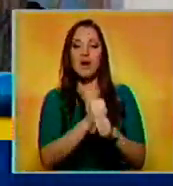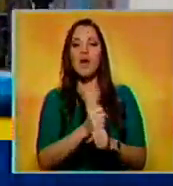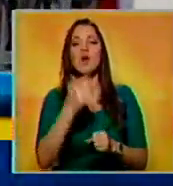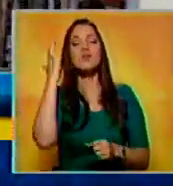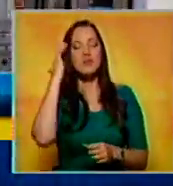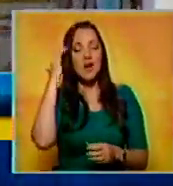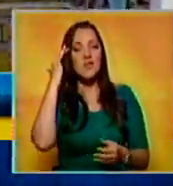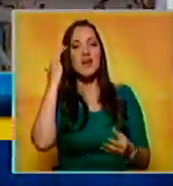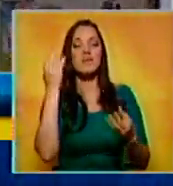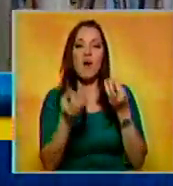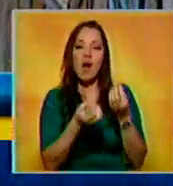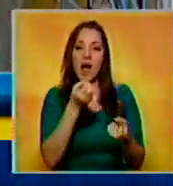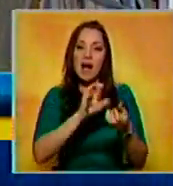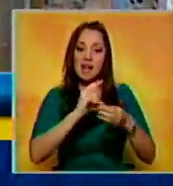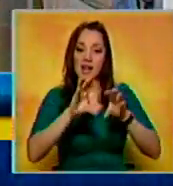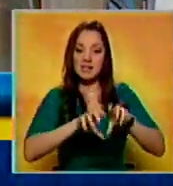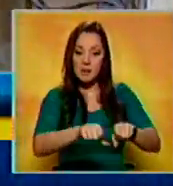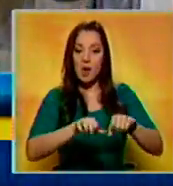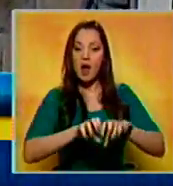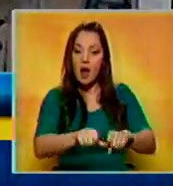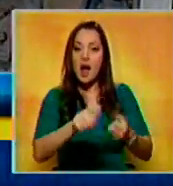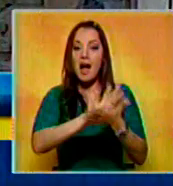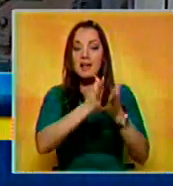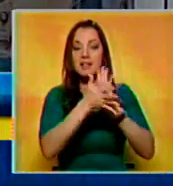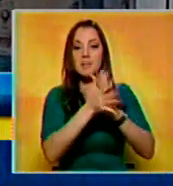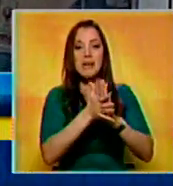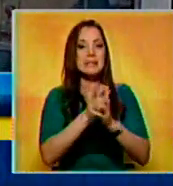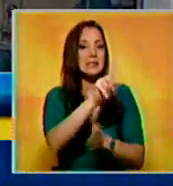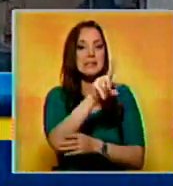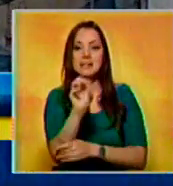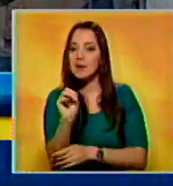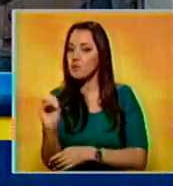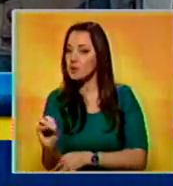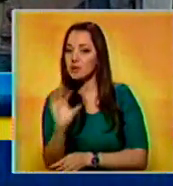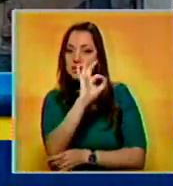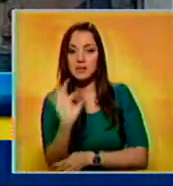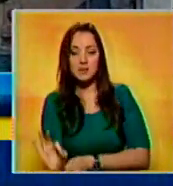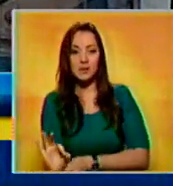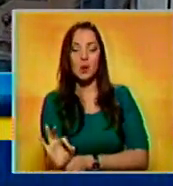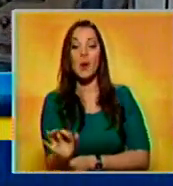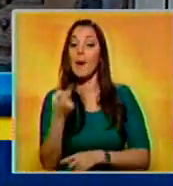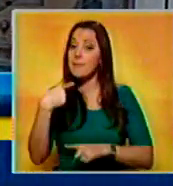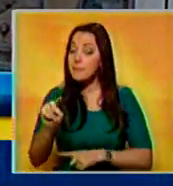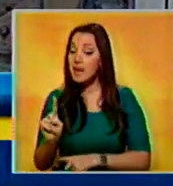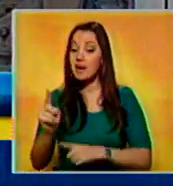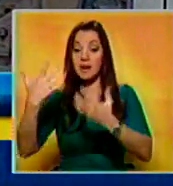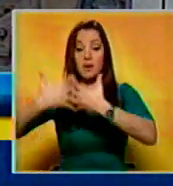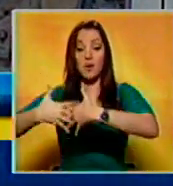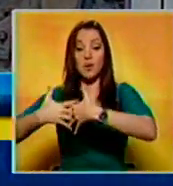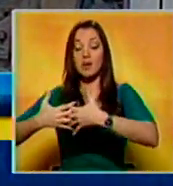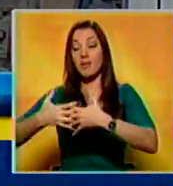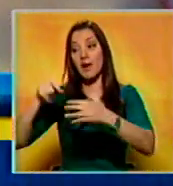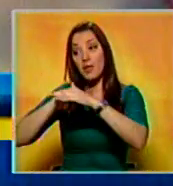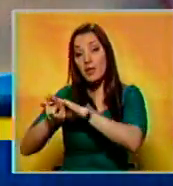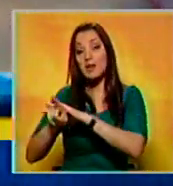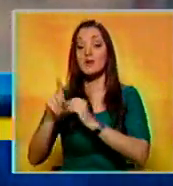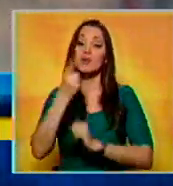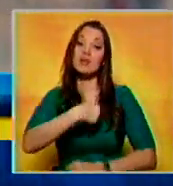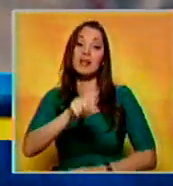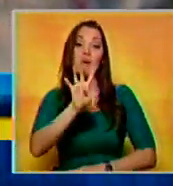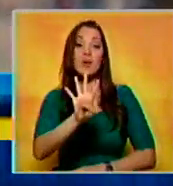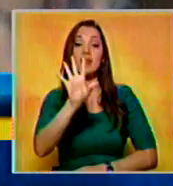producimos harina pan al 100% de la capacidad que permite la materia prima pero las plantas en las que trabajamos representan solo